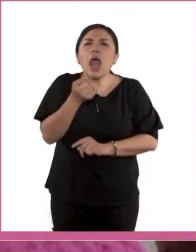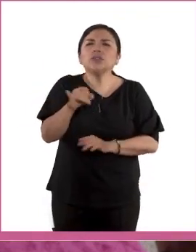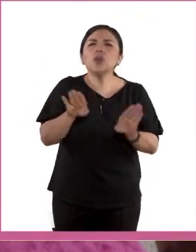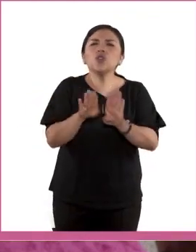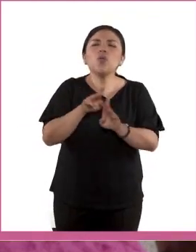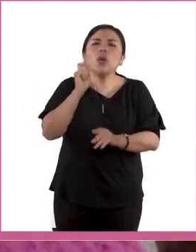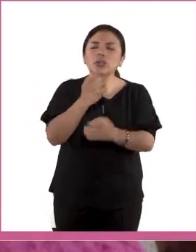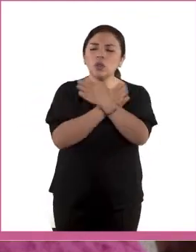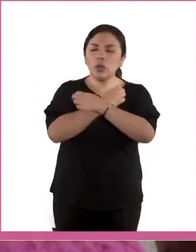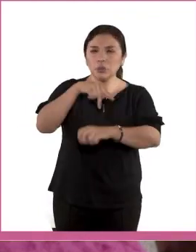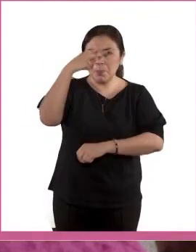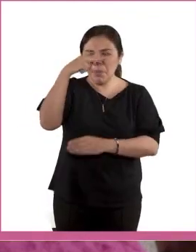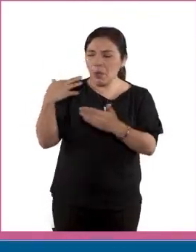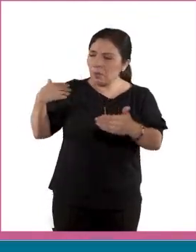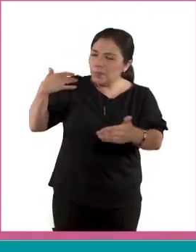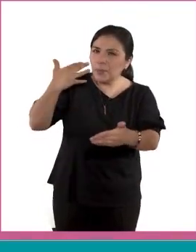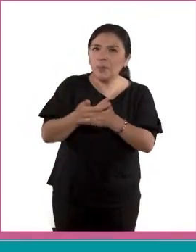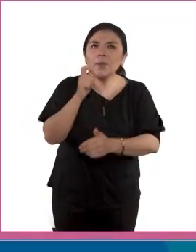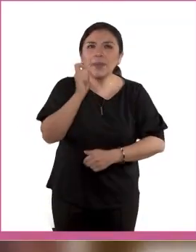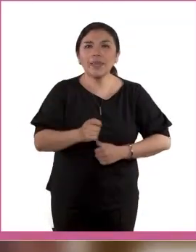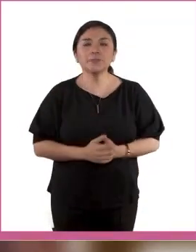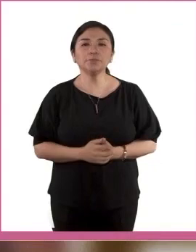panorama de la educación en México.